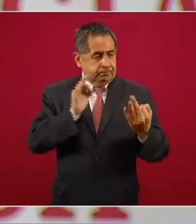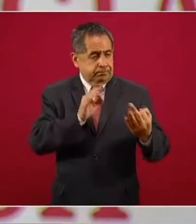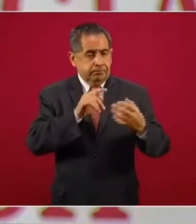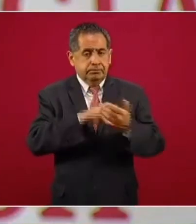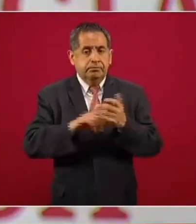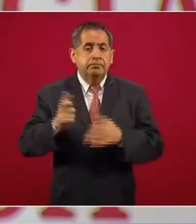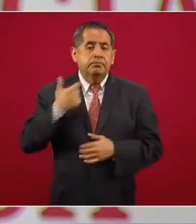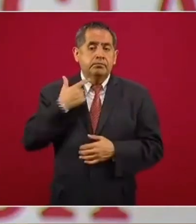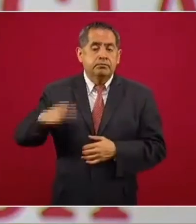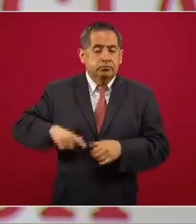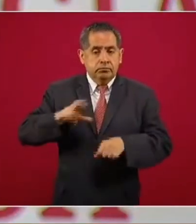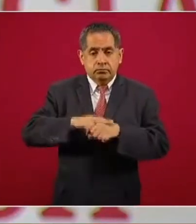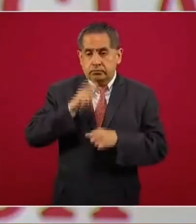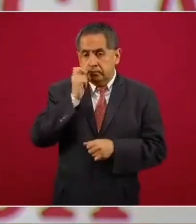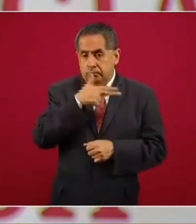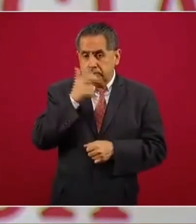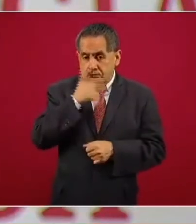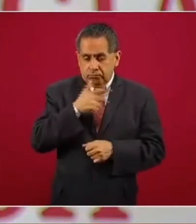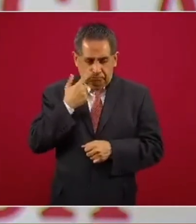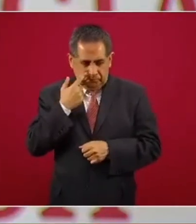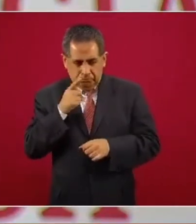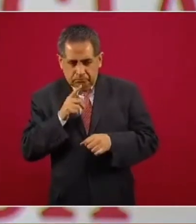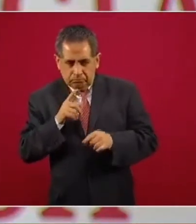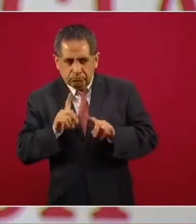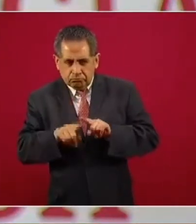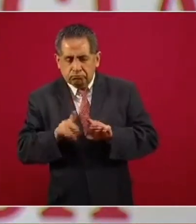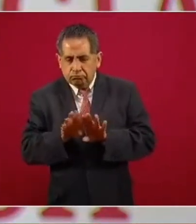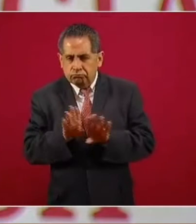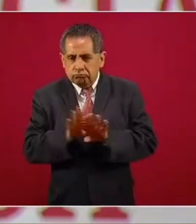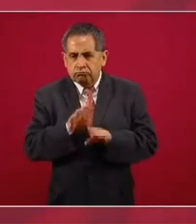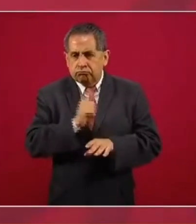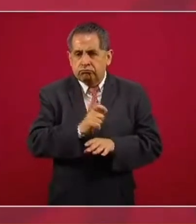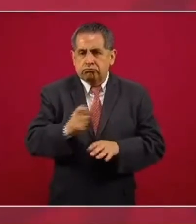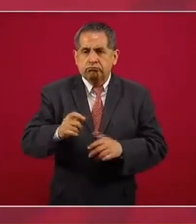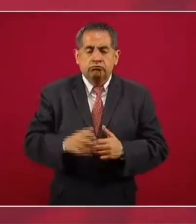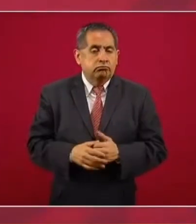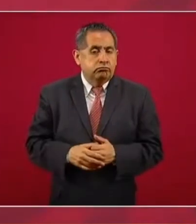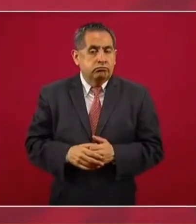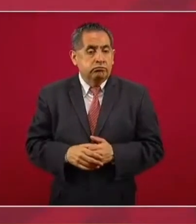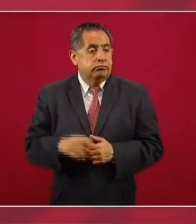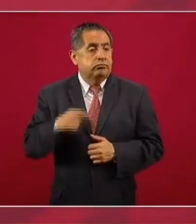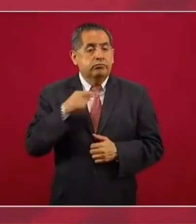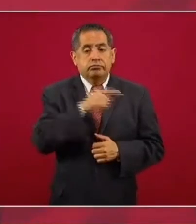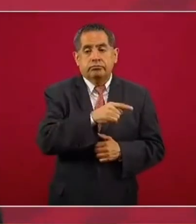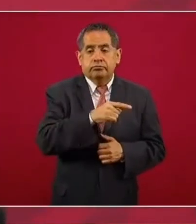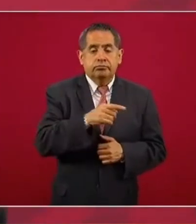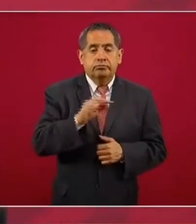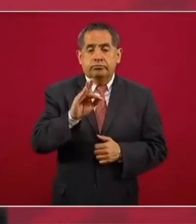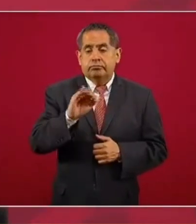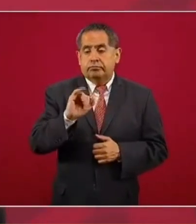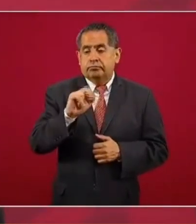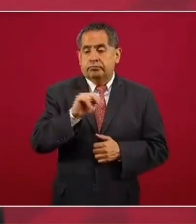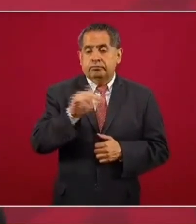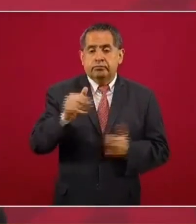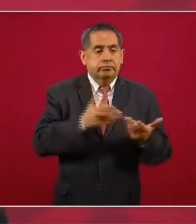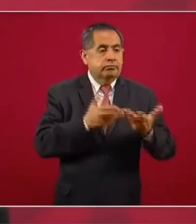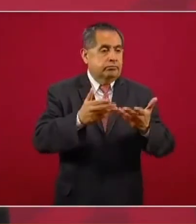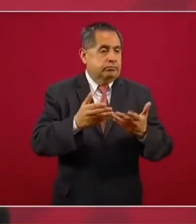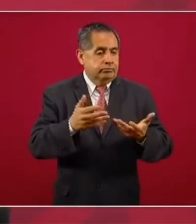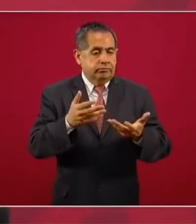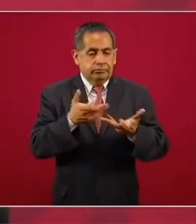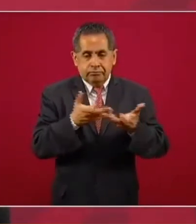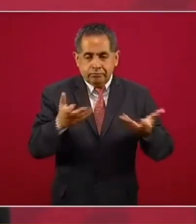del exgobernador de Chihuahua, que estamos siguiendo el proceso, cuando ofrecen fianza y ofrecen